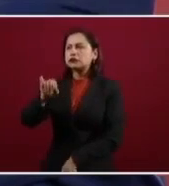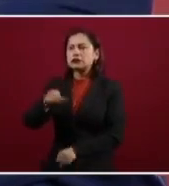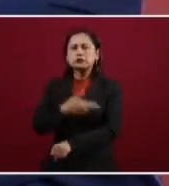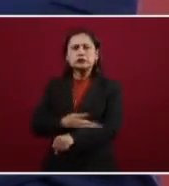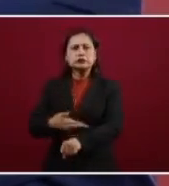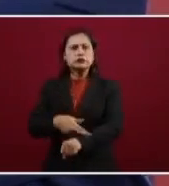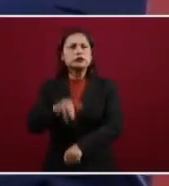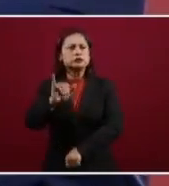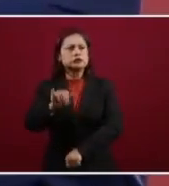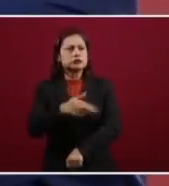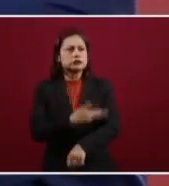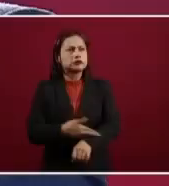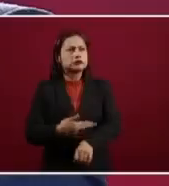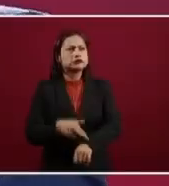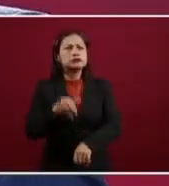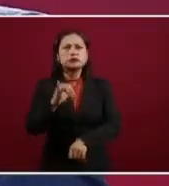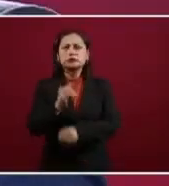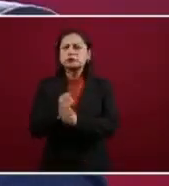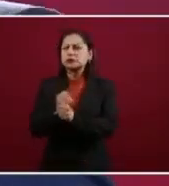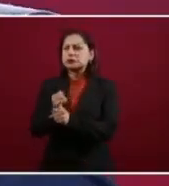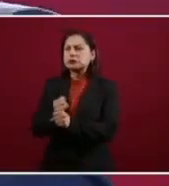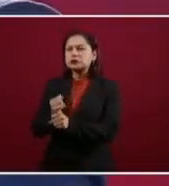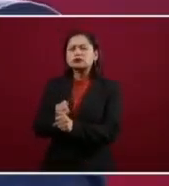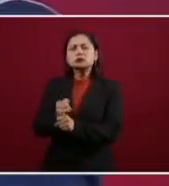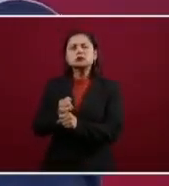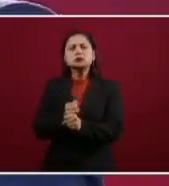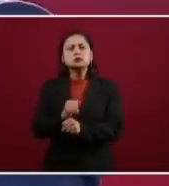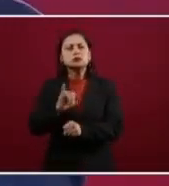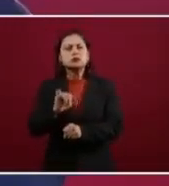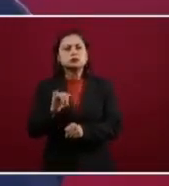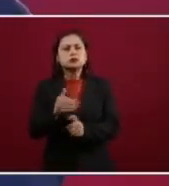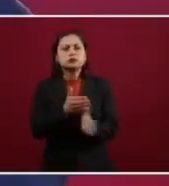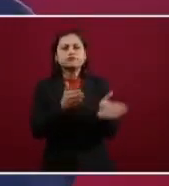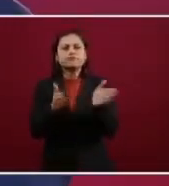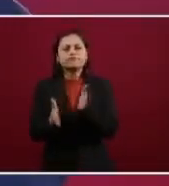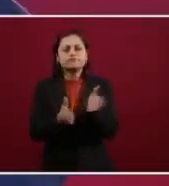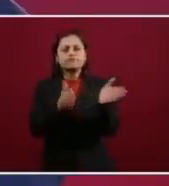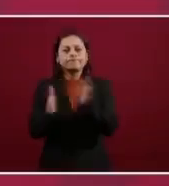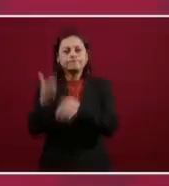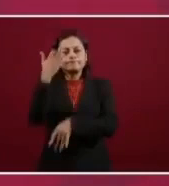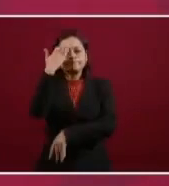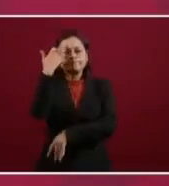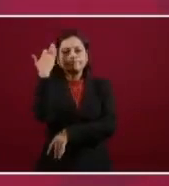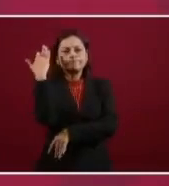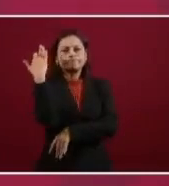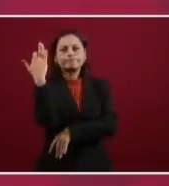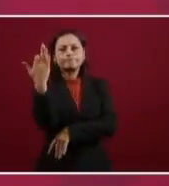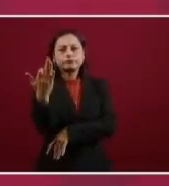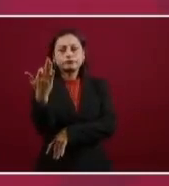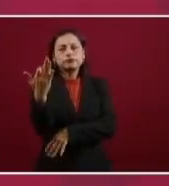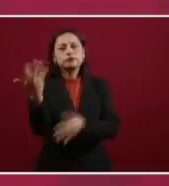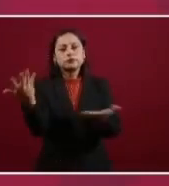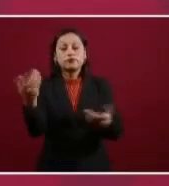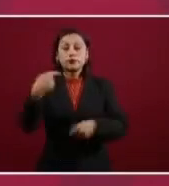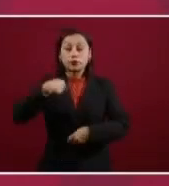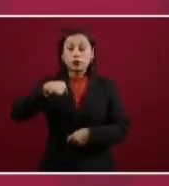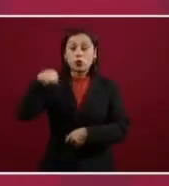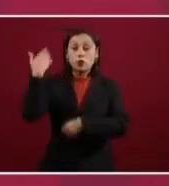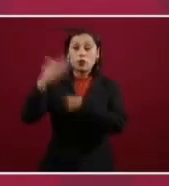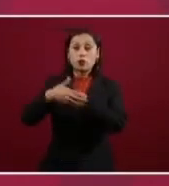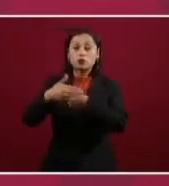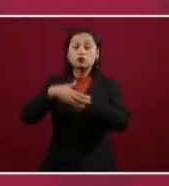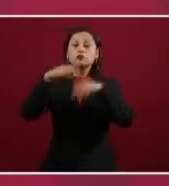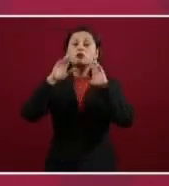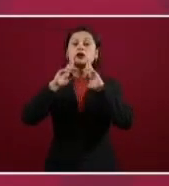si se están haciendo las investigaciones y pasa y pasa el tiempo tengo reunión me comprometí